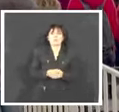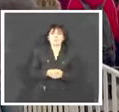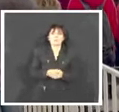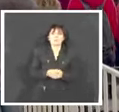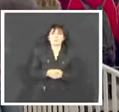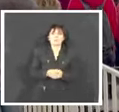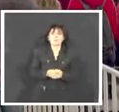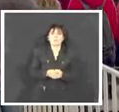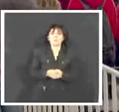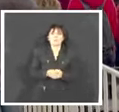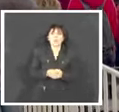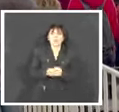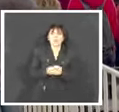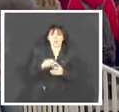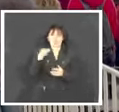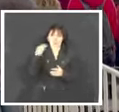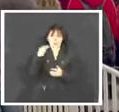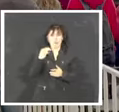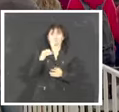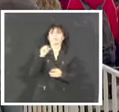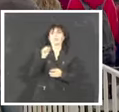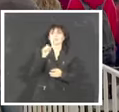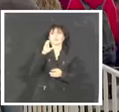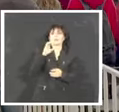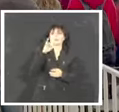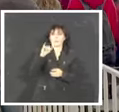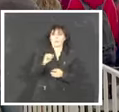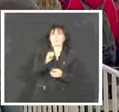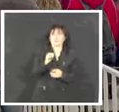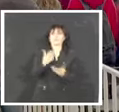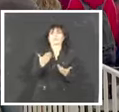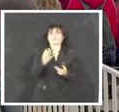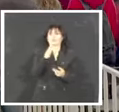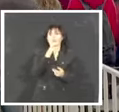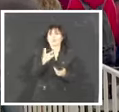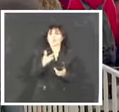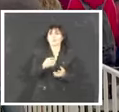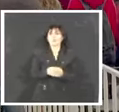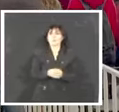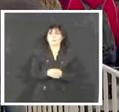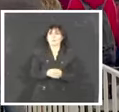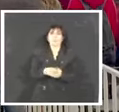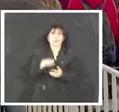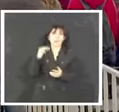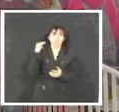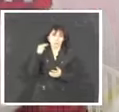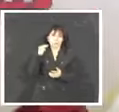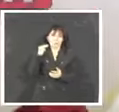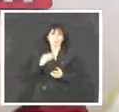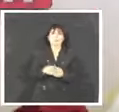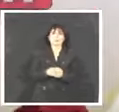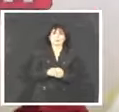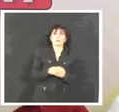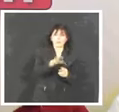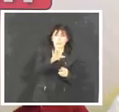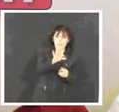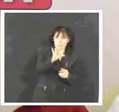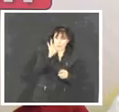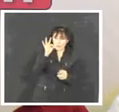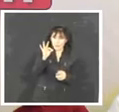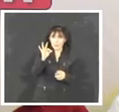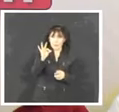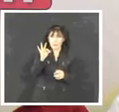de los ministros de la Suprema Corte, a ver, ¿qué es mejor? Que los ministros de la Suprema Corte sean electos